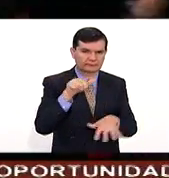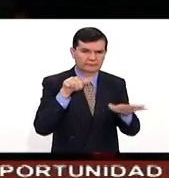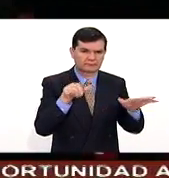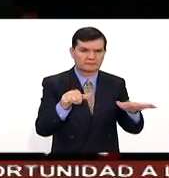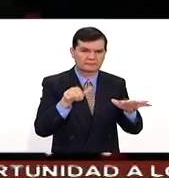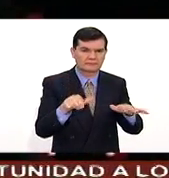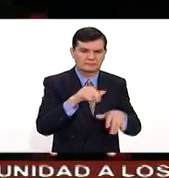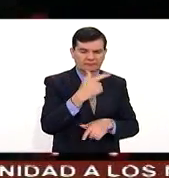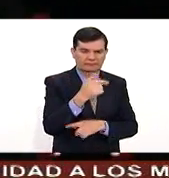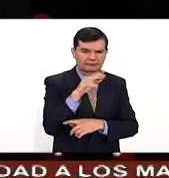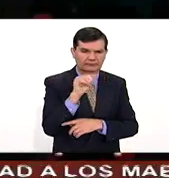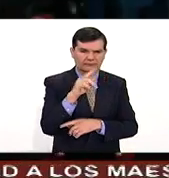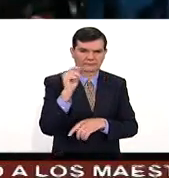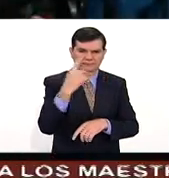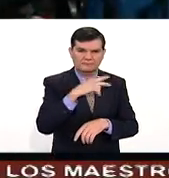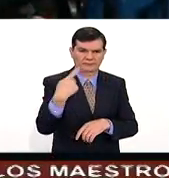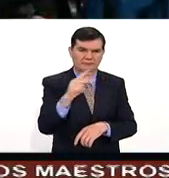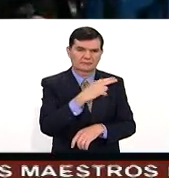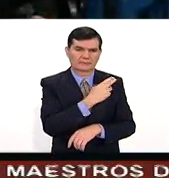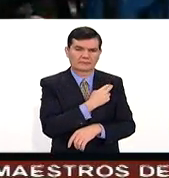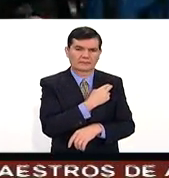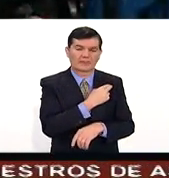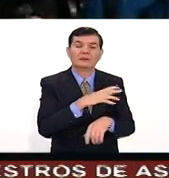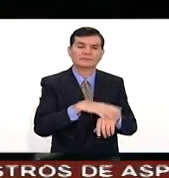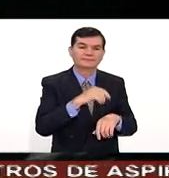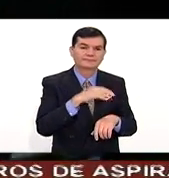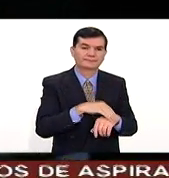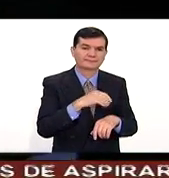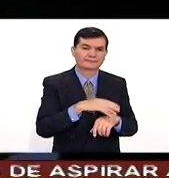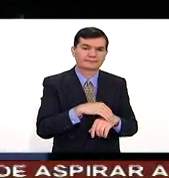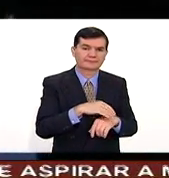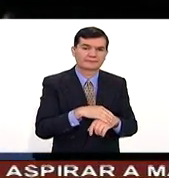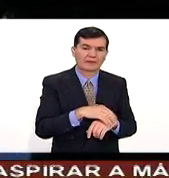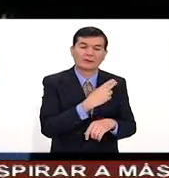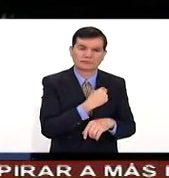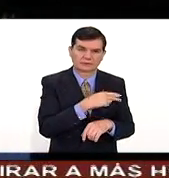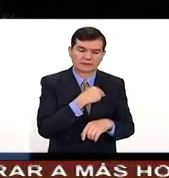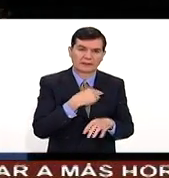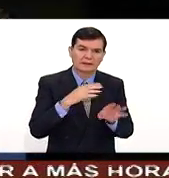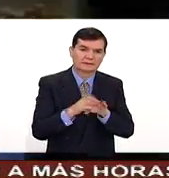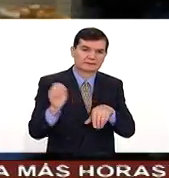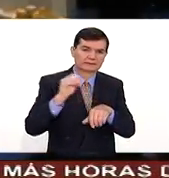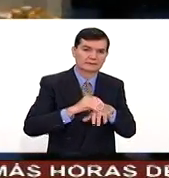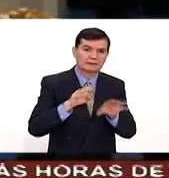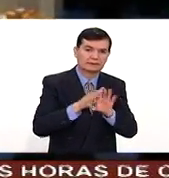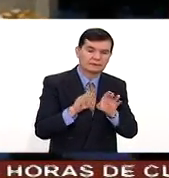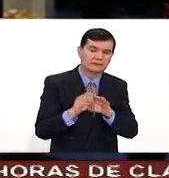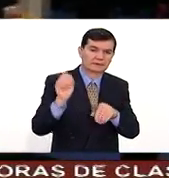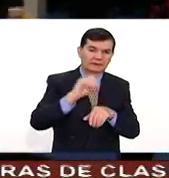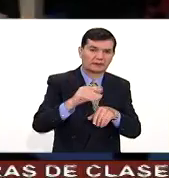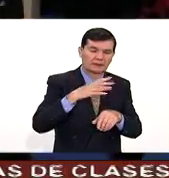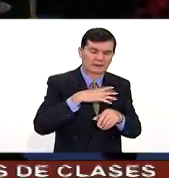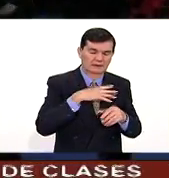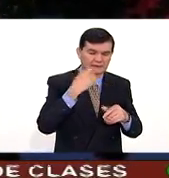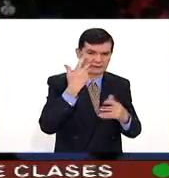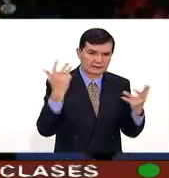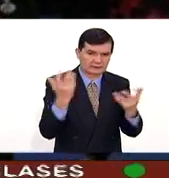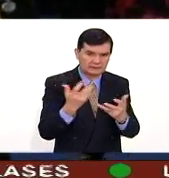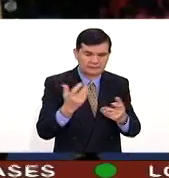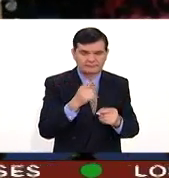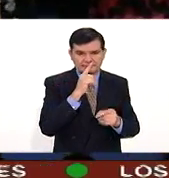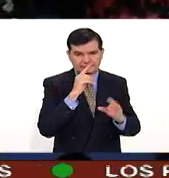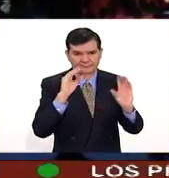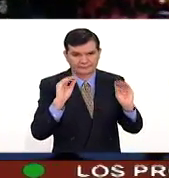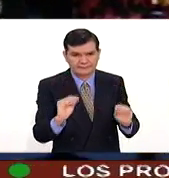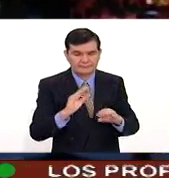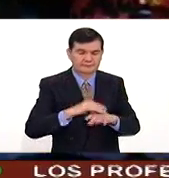XVI Gustavo de Suecia. La escritora y periodista de 67 años revela en su obra lo que quiso ser